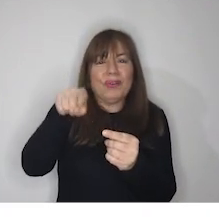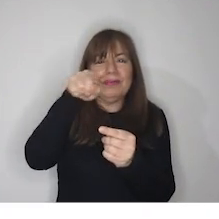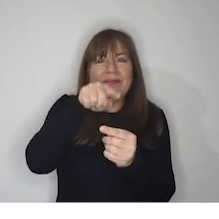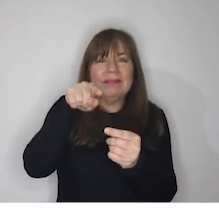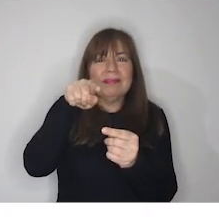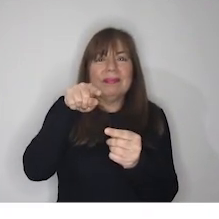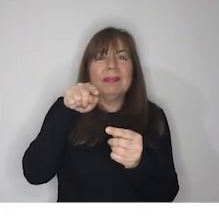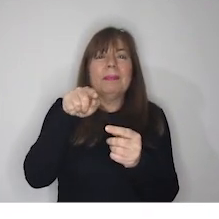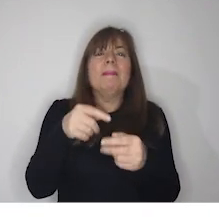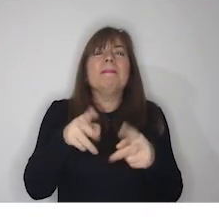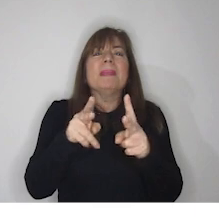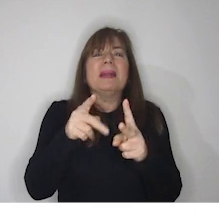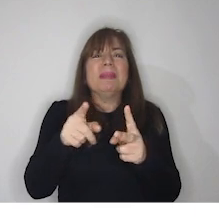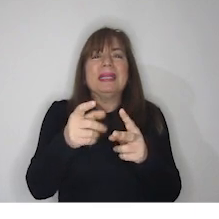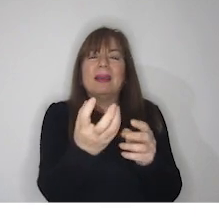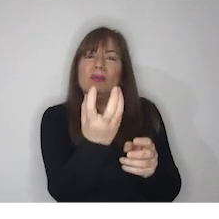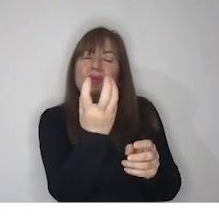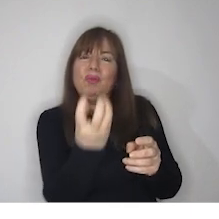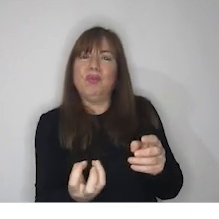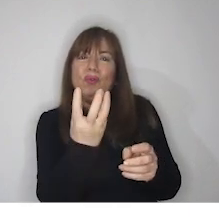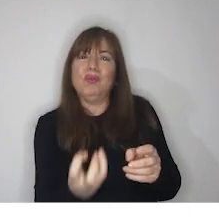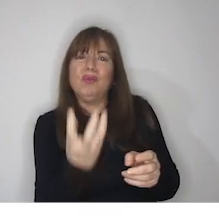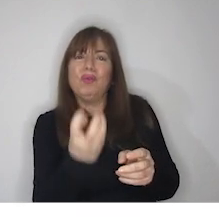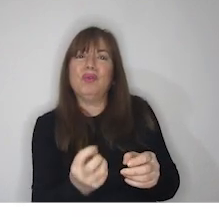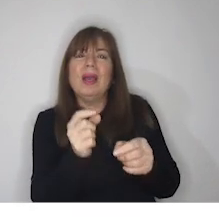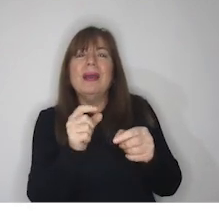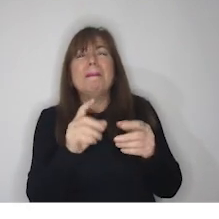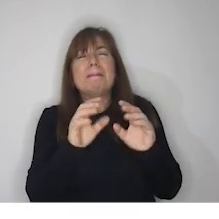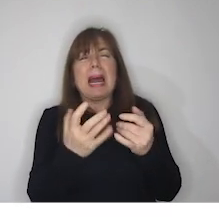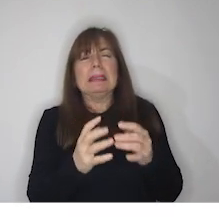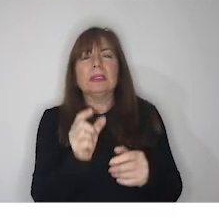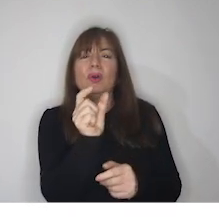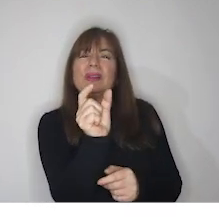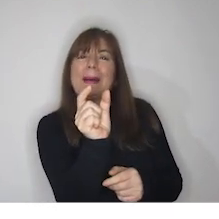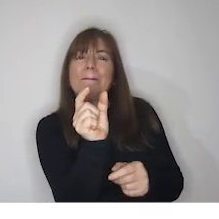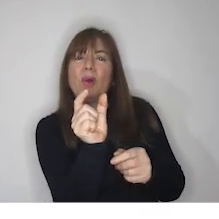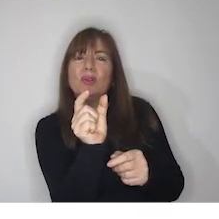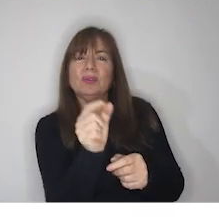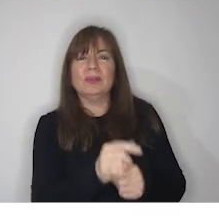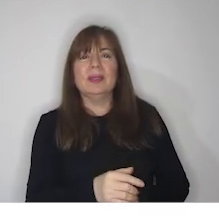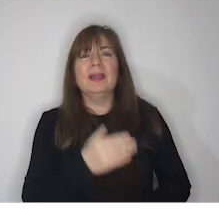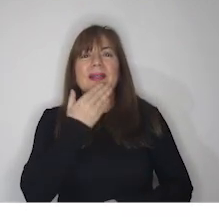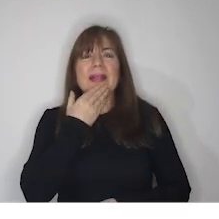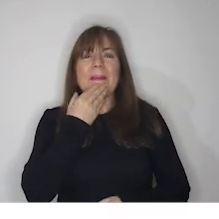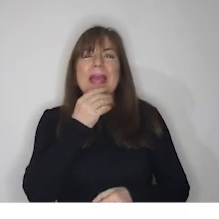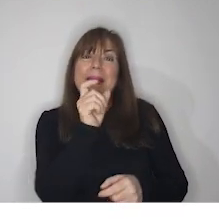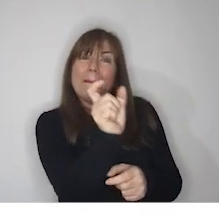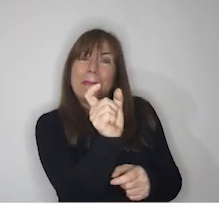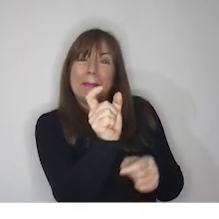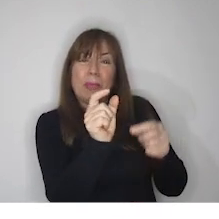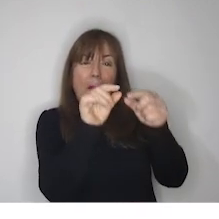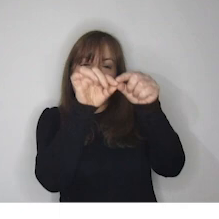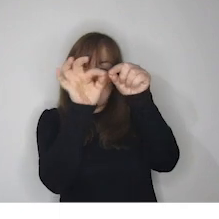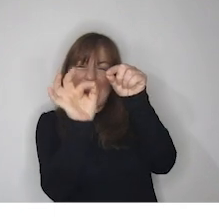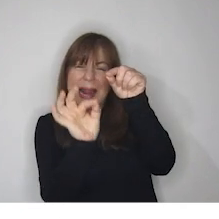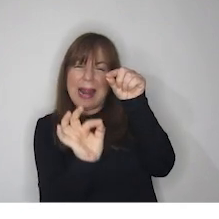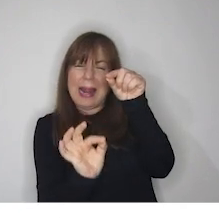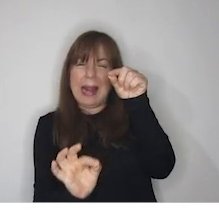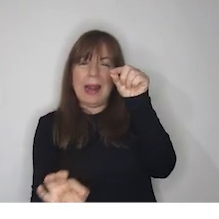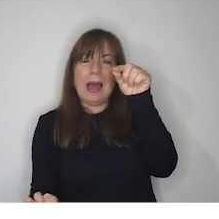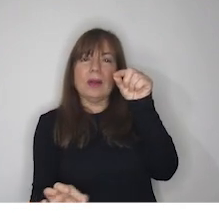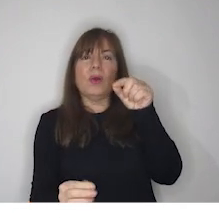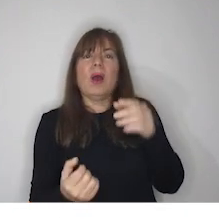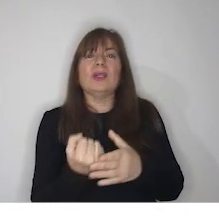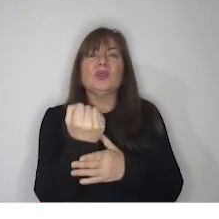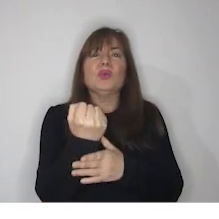aro de silicona moldeable en la parte inferior que permite retirarla como si fuera un tampón. Tampones con aplicador más largo que